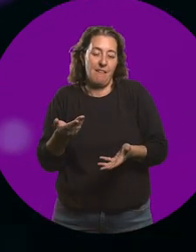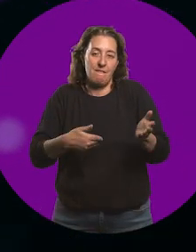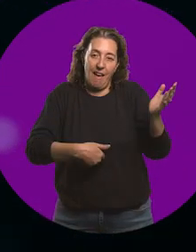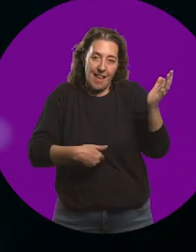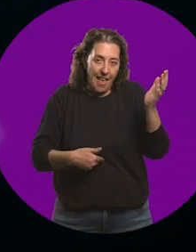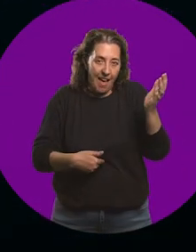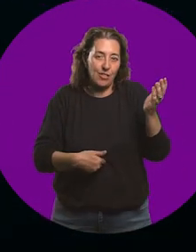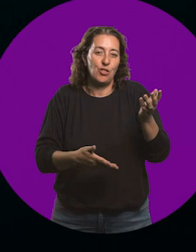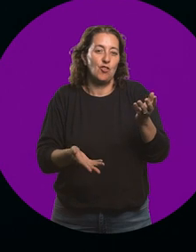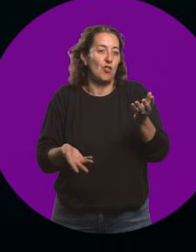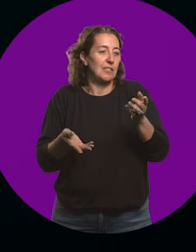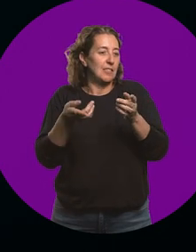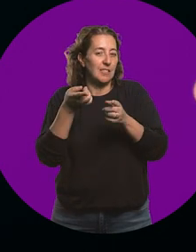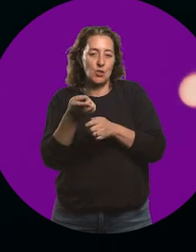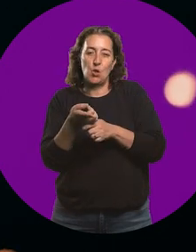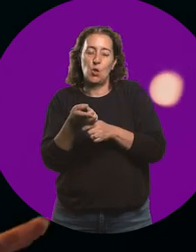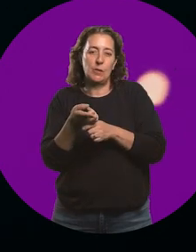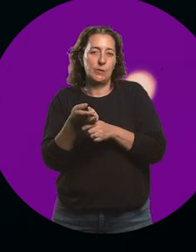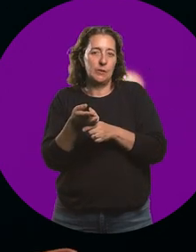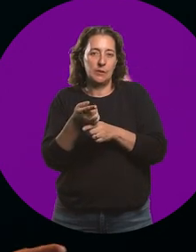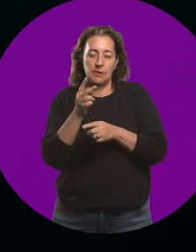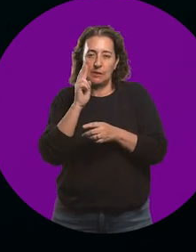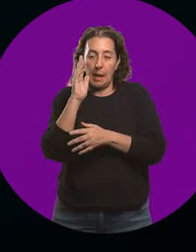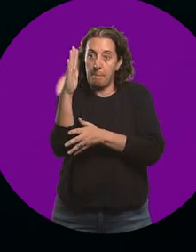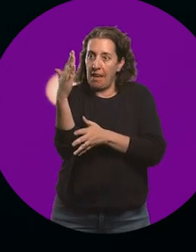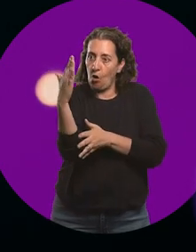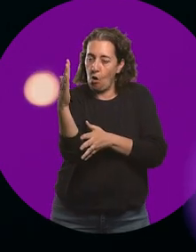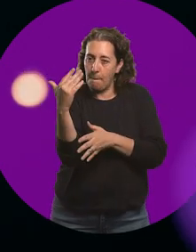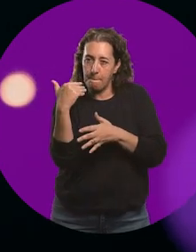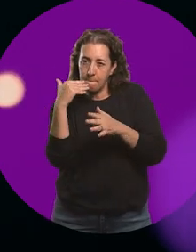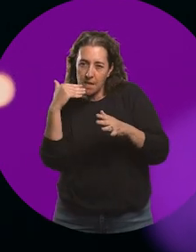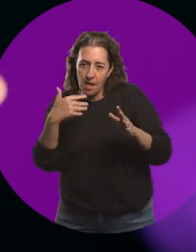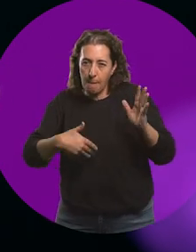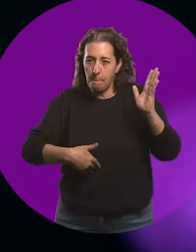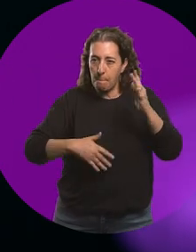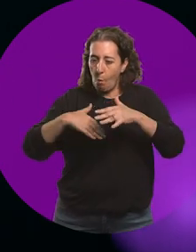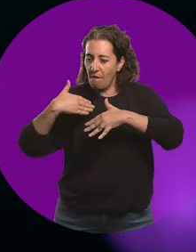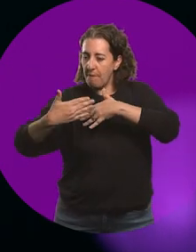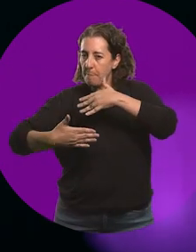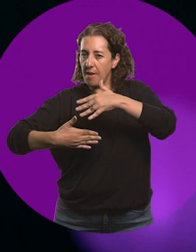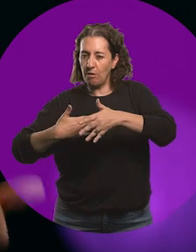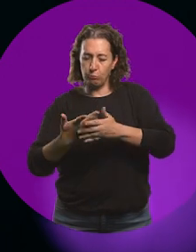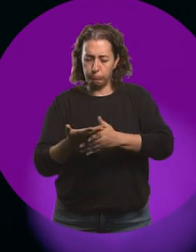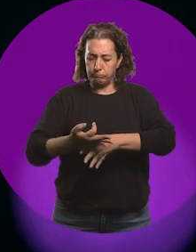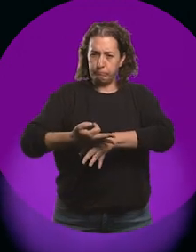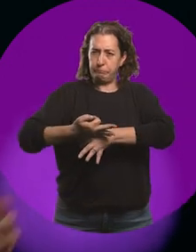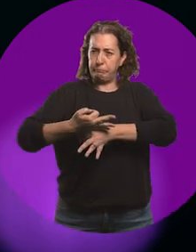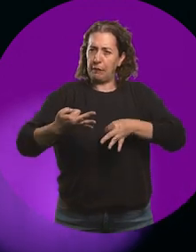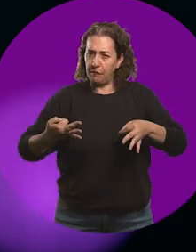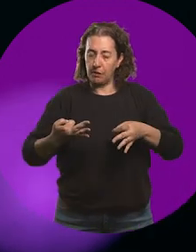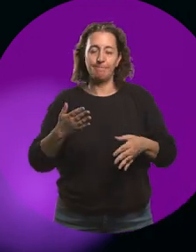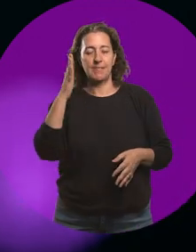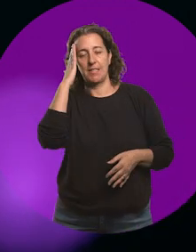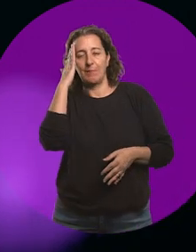bailando, esa cosa de estar frente a un espejo, buscar ese movimiento perfecto, aún sabiendo que la